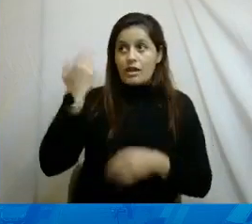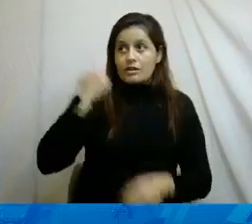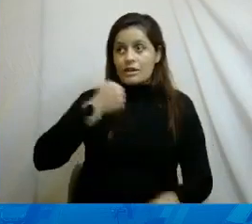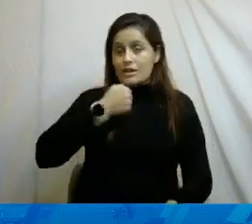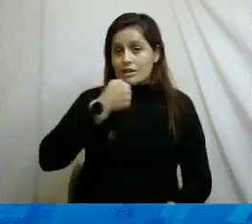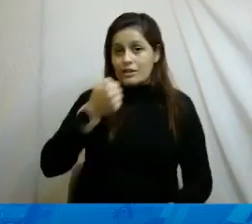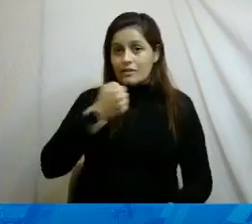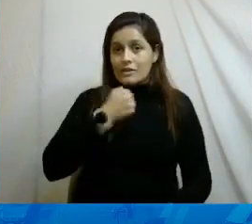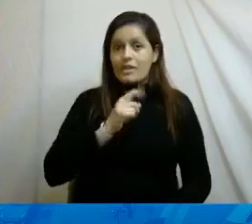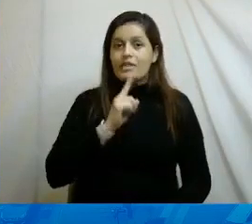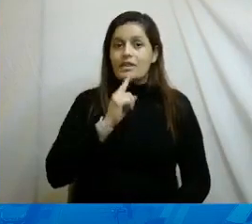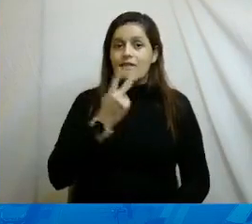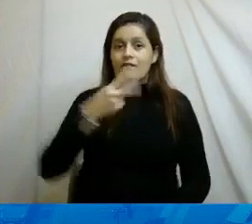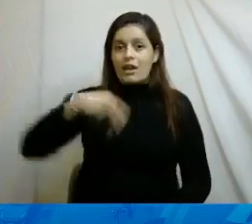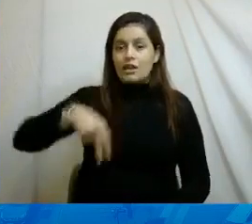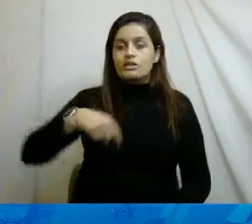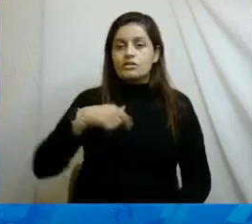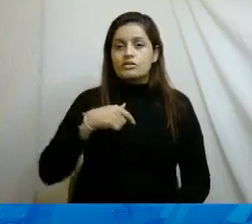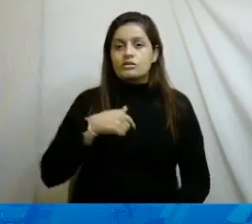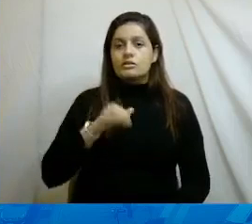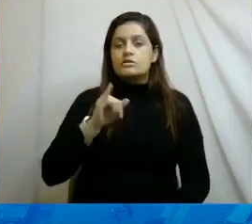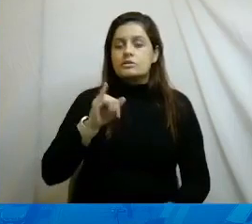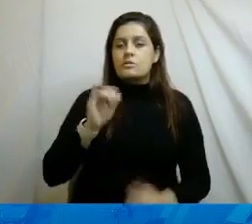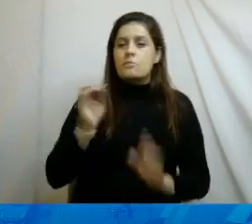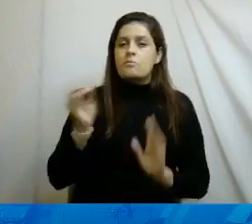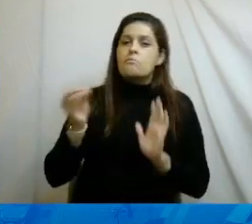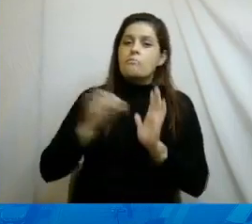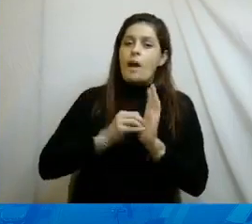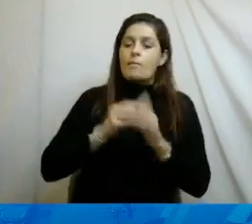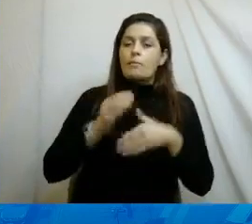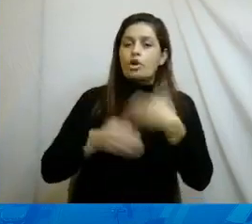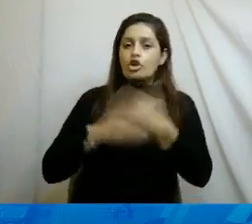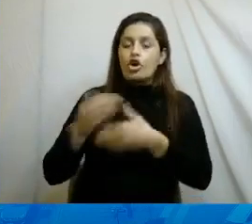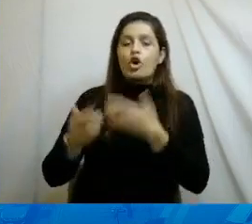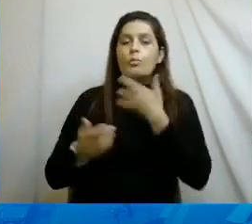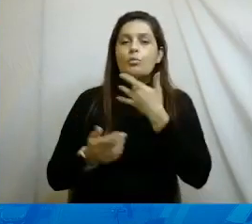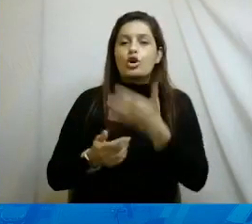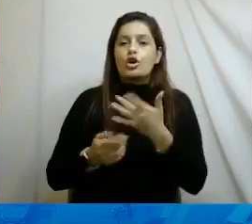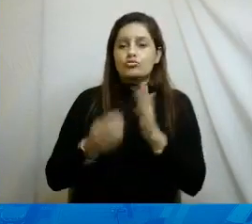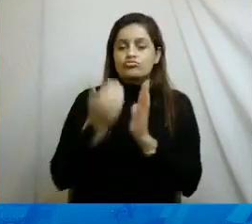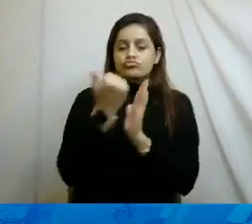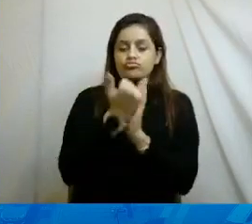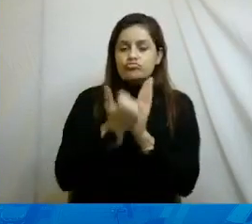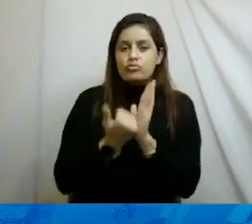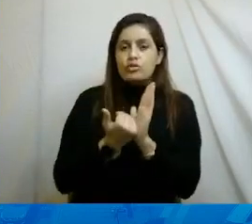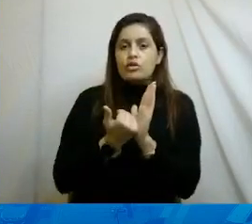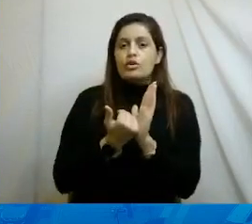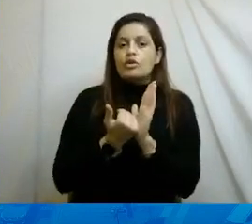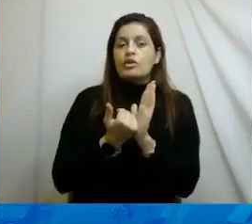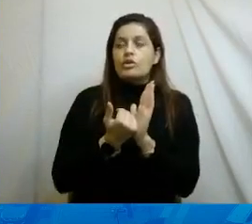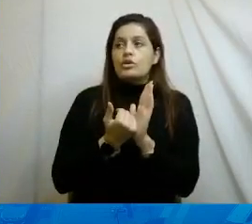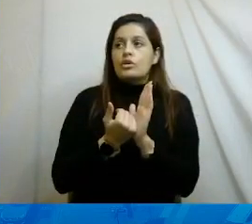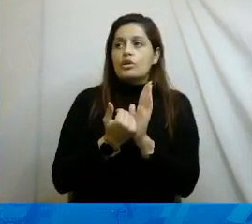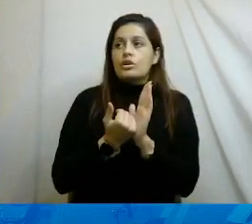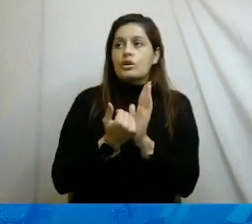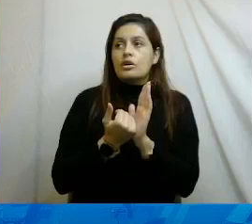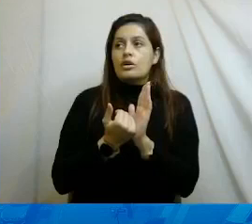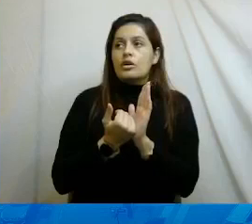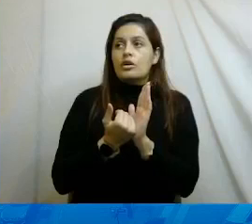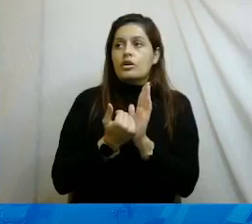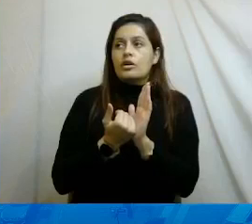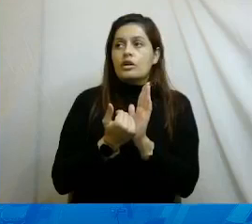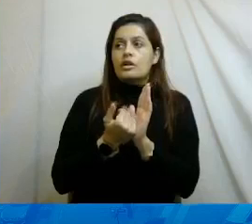TVN, yo precisé que hay que ir más allá de los protocolos precisamente porque el principio de supremacía de la legalidad nos decía